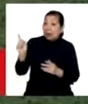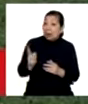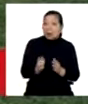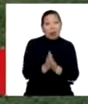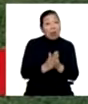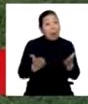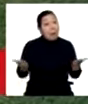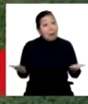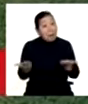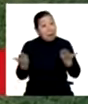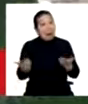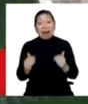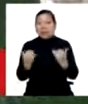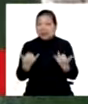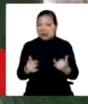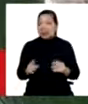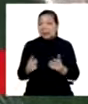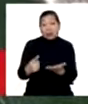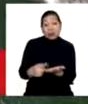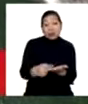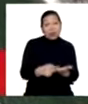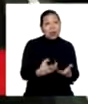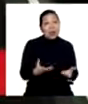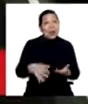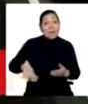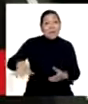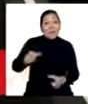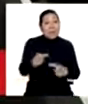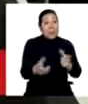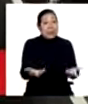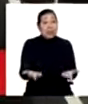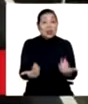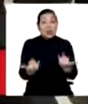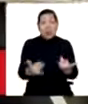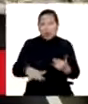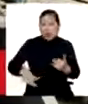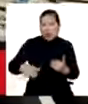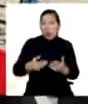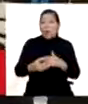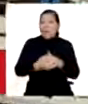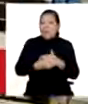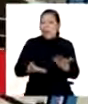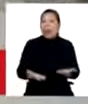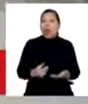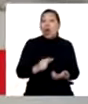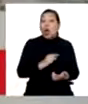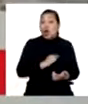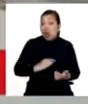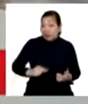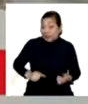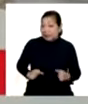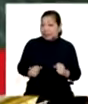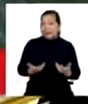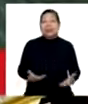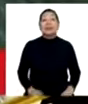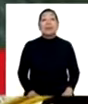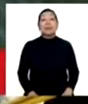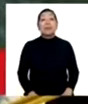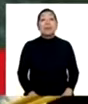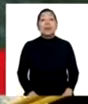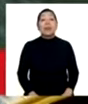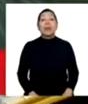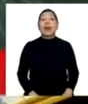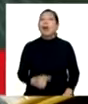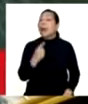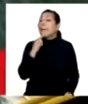Arequipa y llegar a consensos tanto con la población como alcaldes distritales, provinciales y gobierno regional.